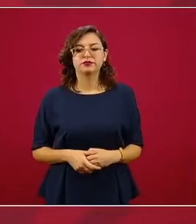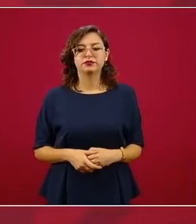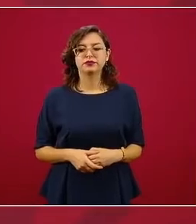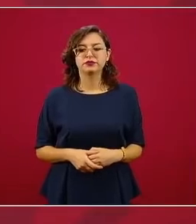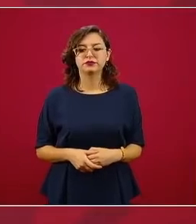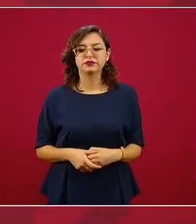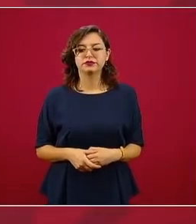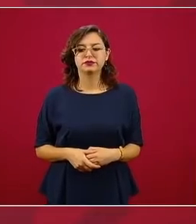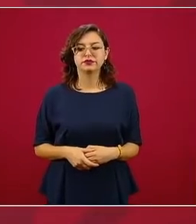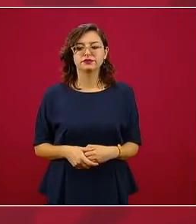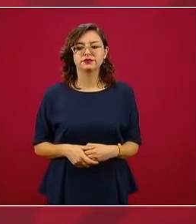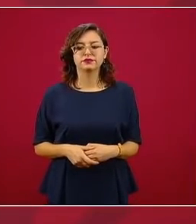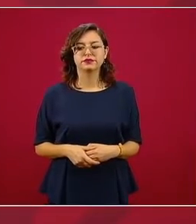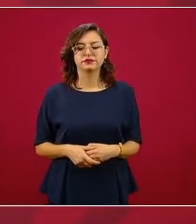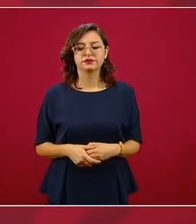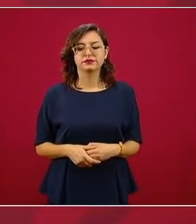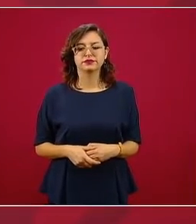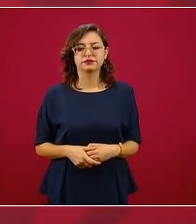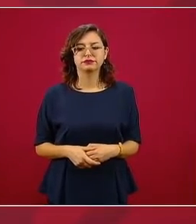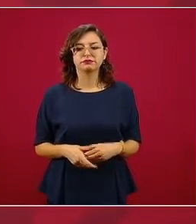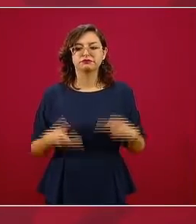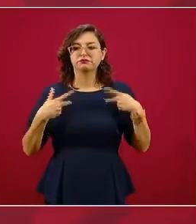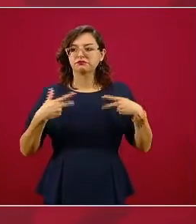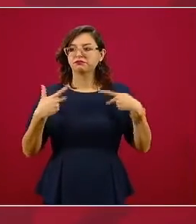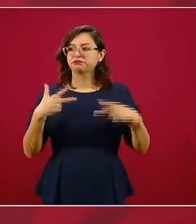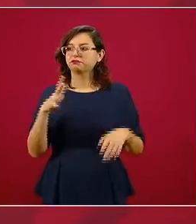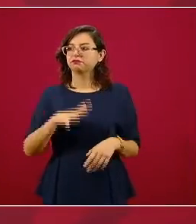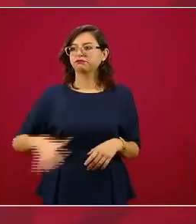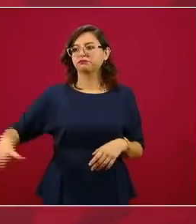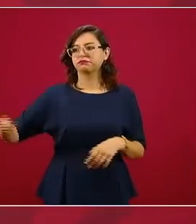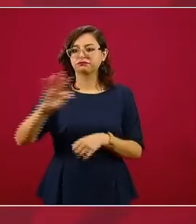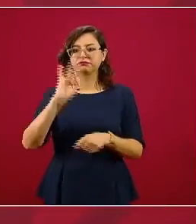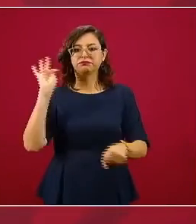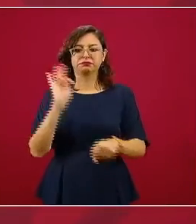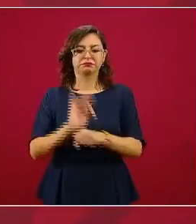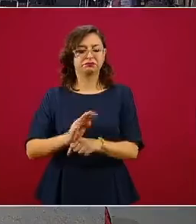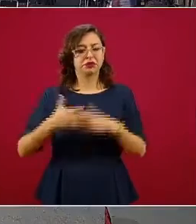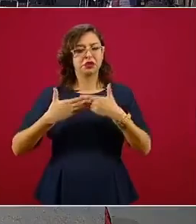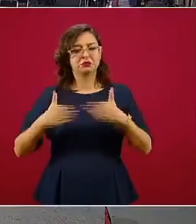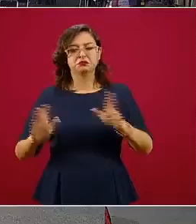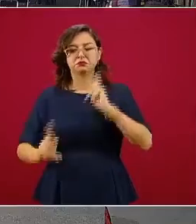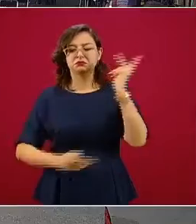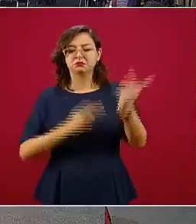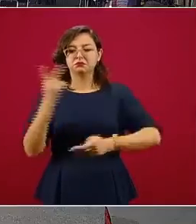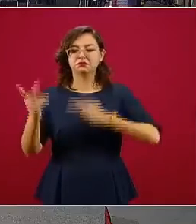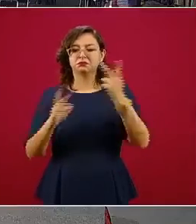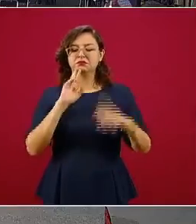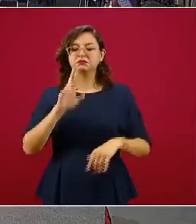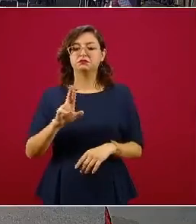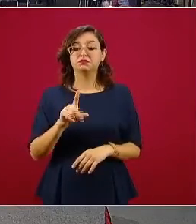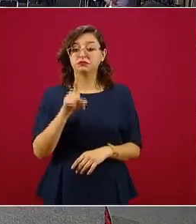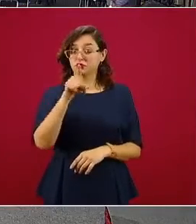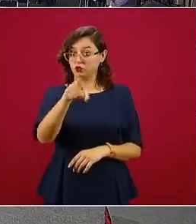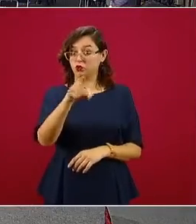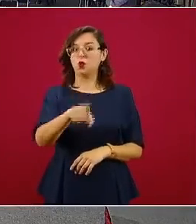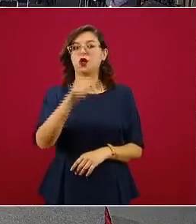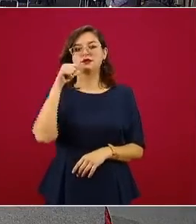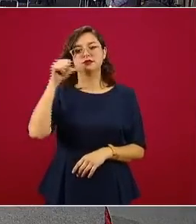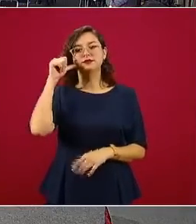se proteja a la población. Abrimos, si les parece, quedaste